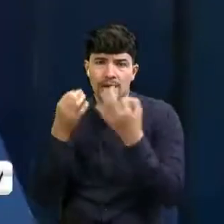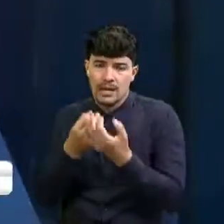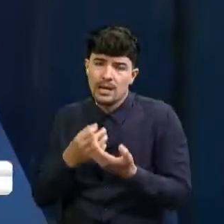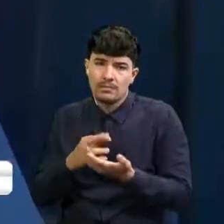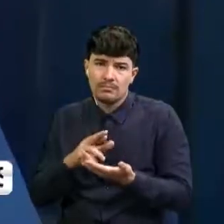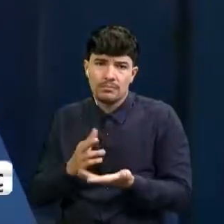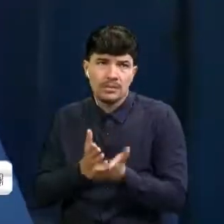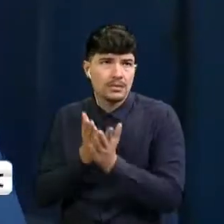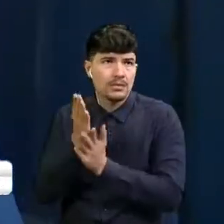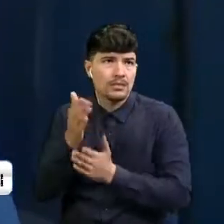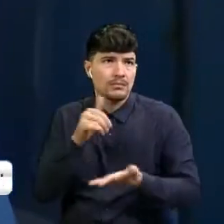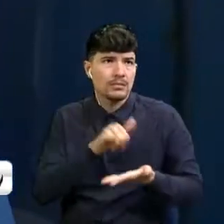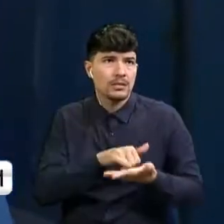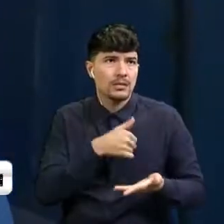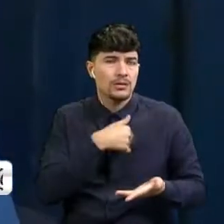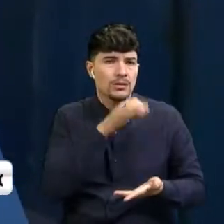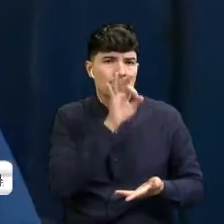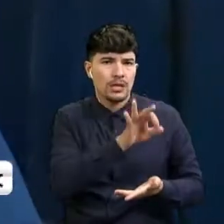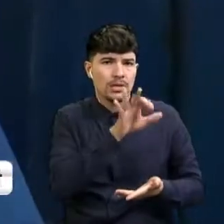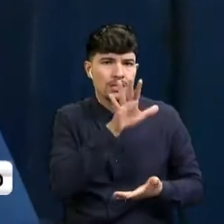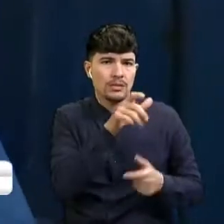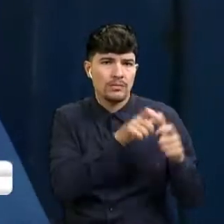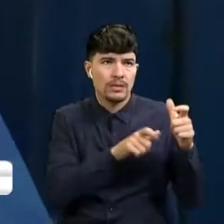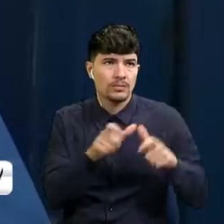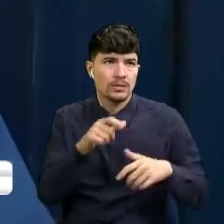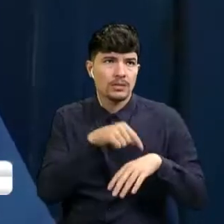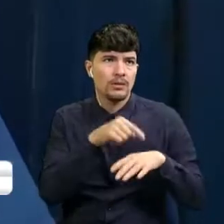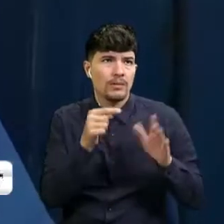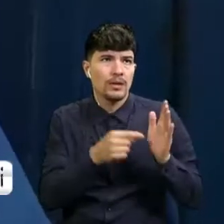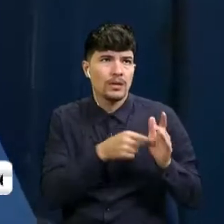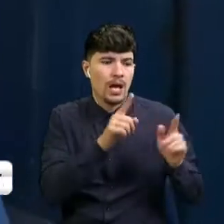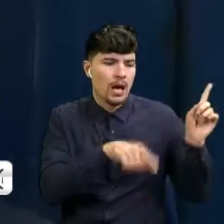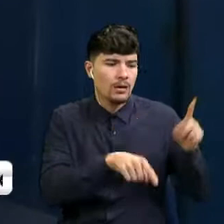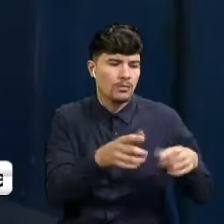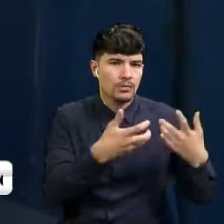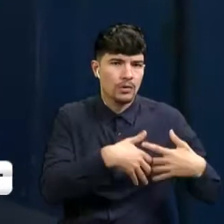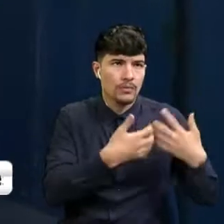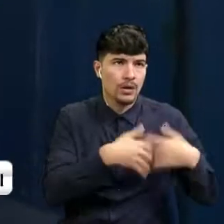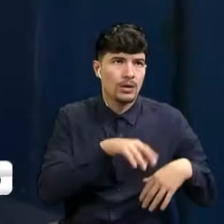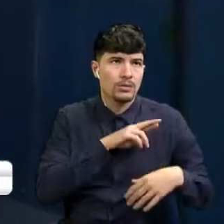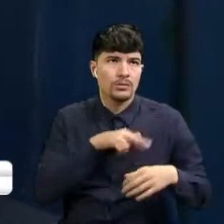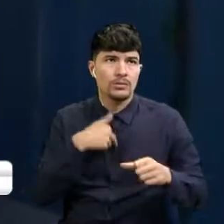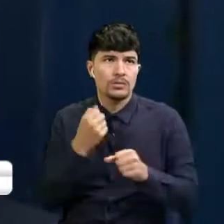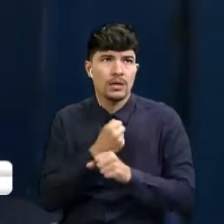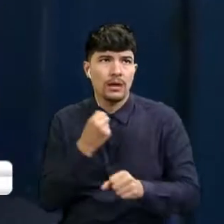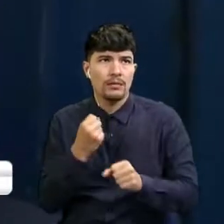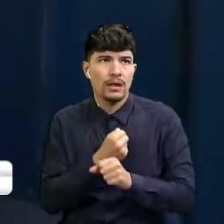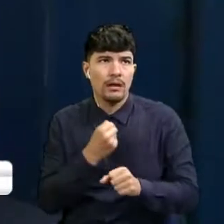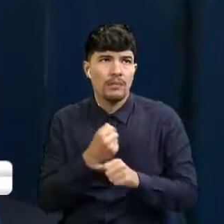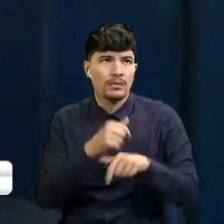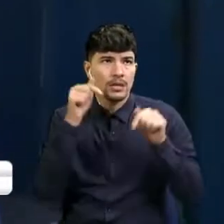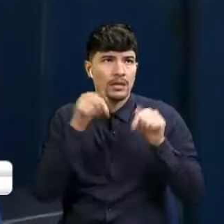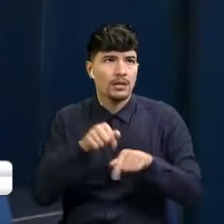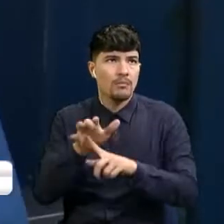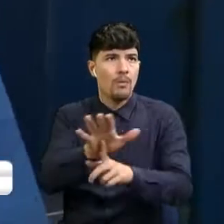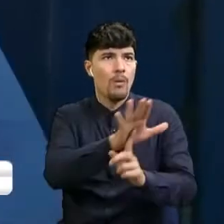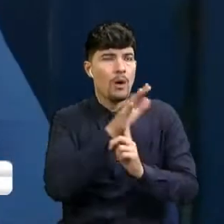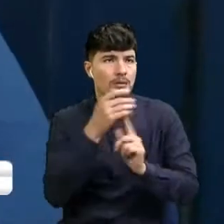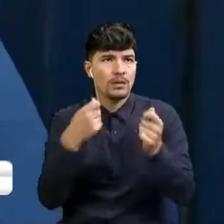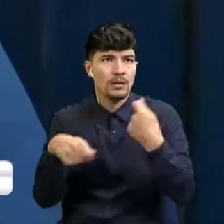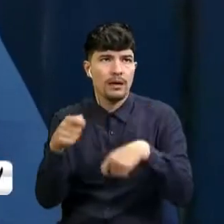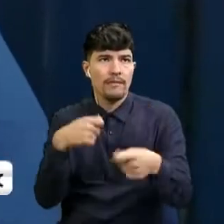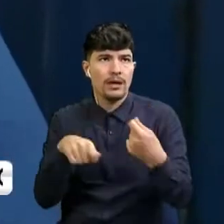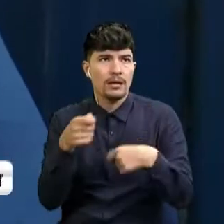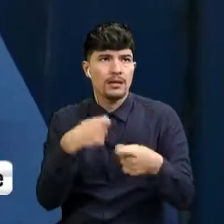trabajo. 35 empleados por todos, porque unos hacen la producción en la casa, nosotros trabajamos acá como mostrador de venta